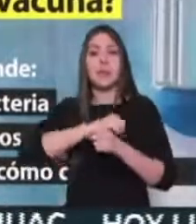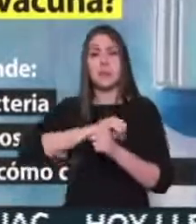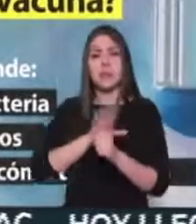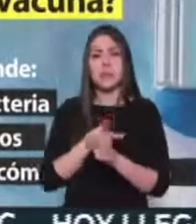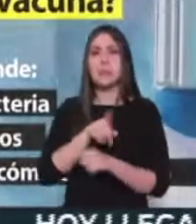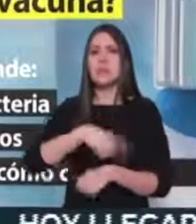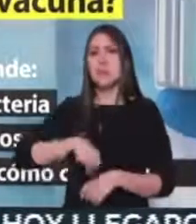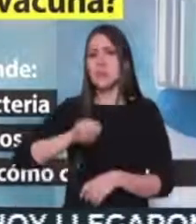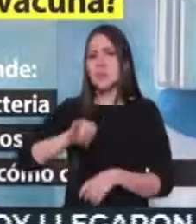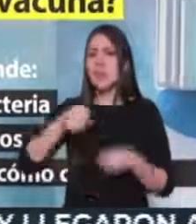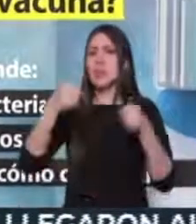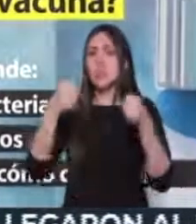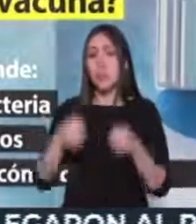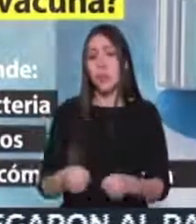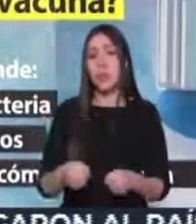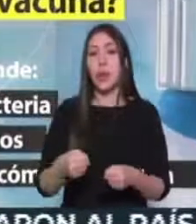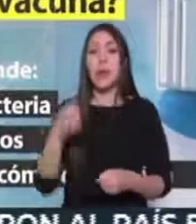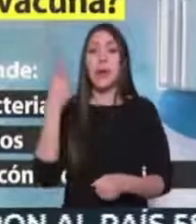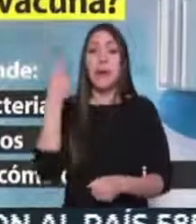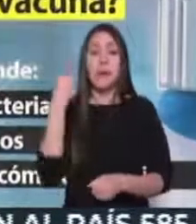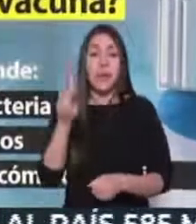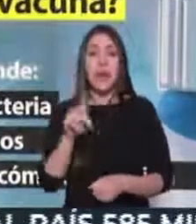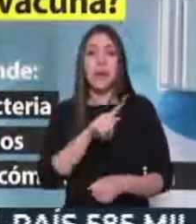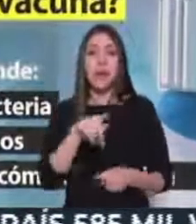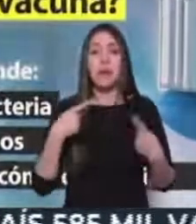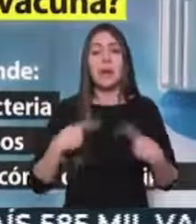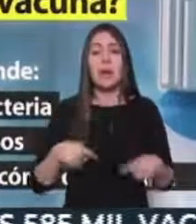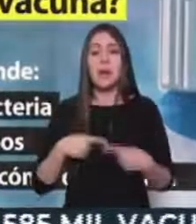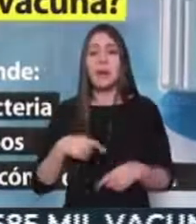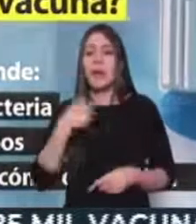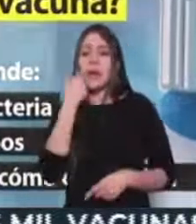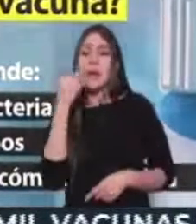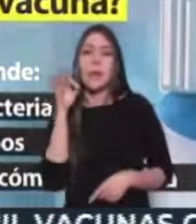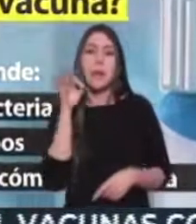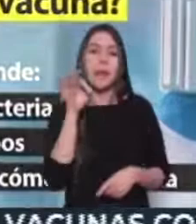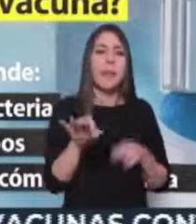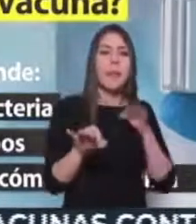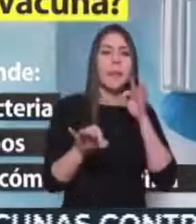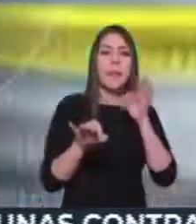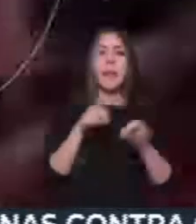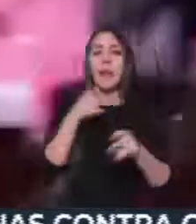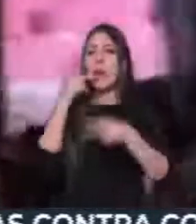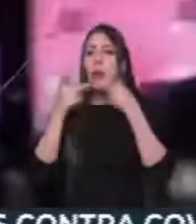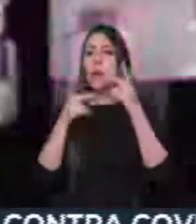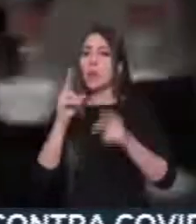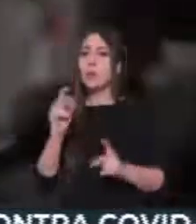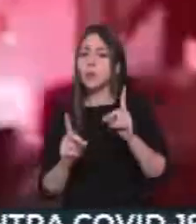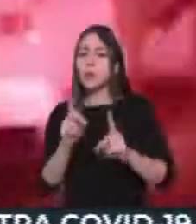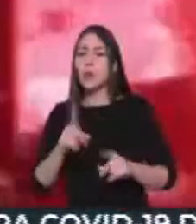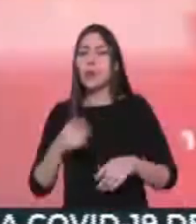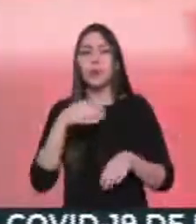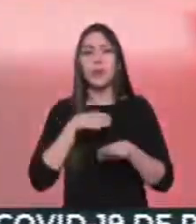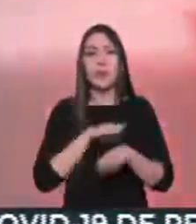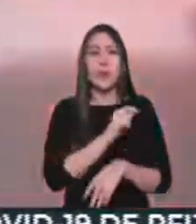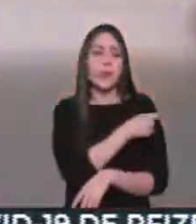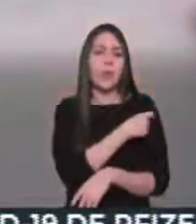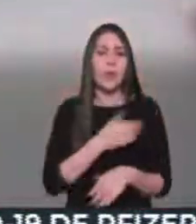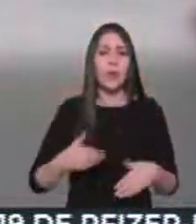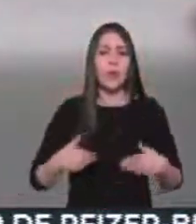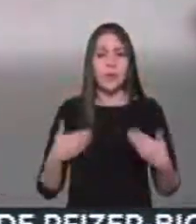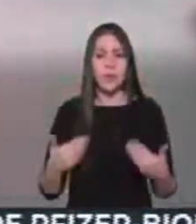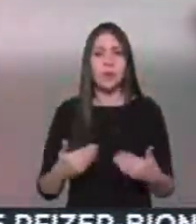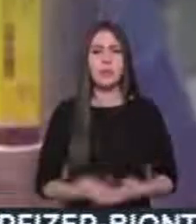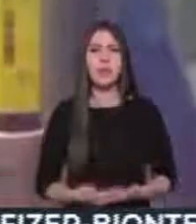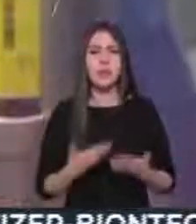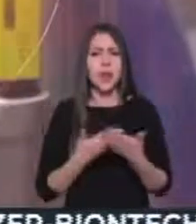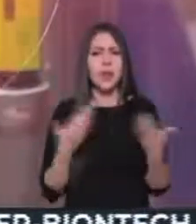son seguras. Sin embargo, muchos buscan desacreditarlas socavando la confianza en las vacunas. Recientemente se ha presentado